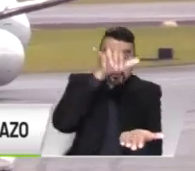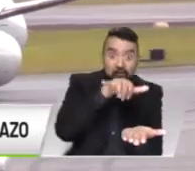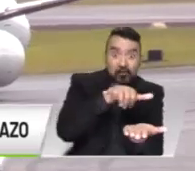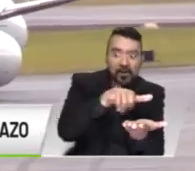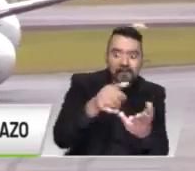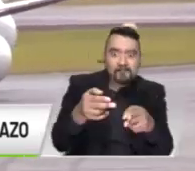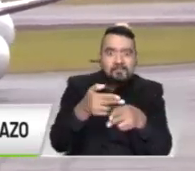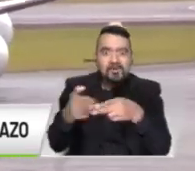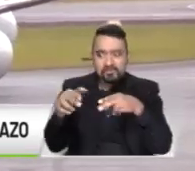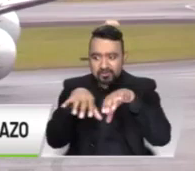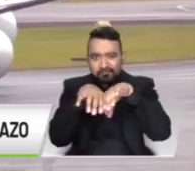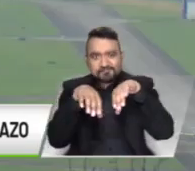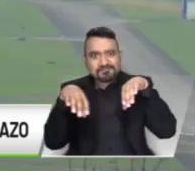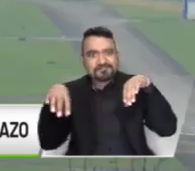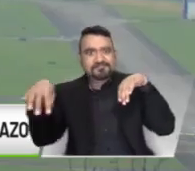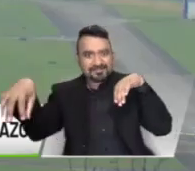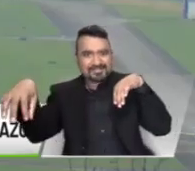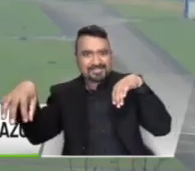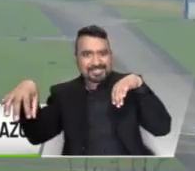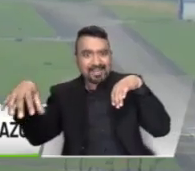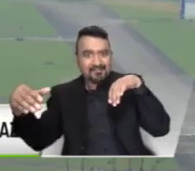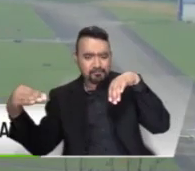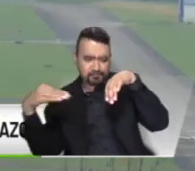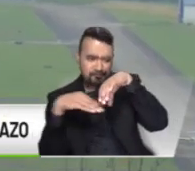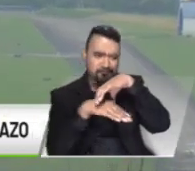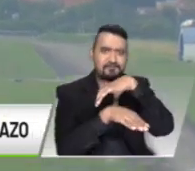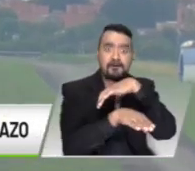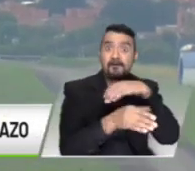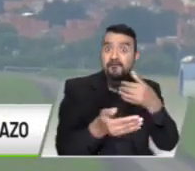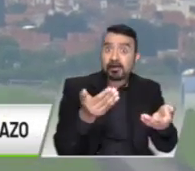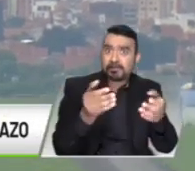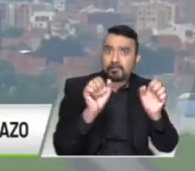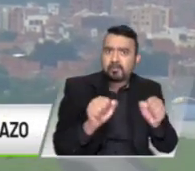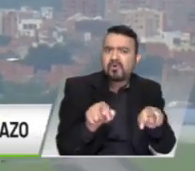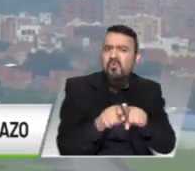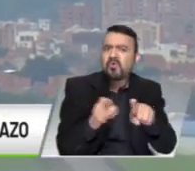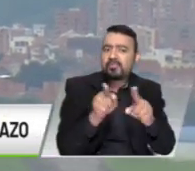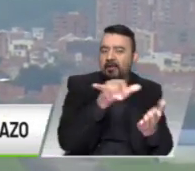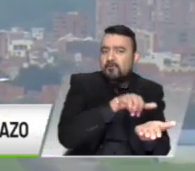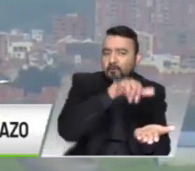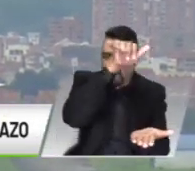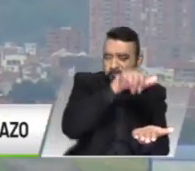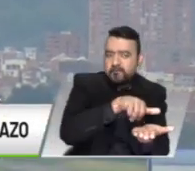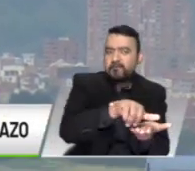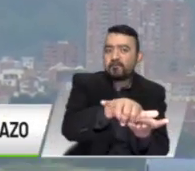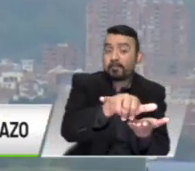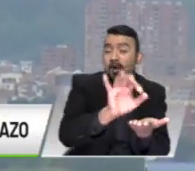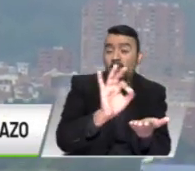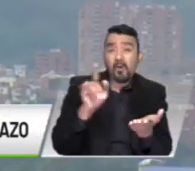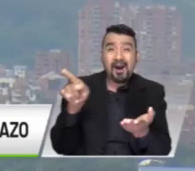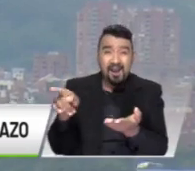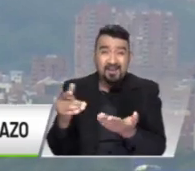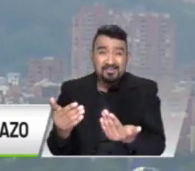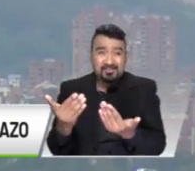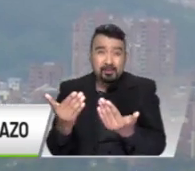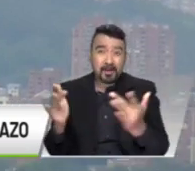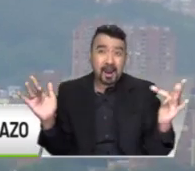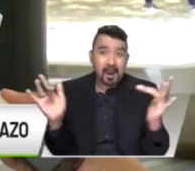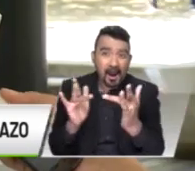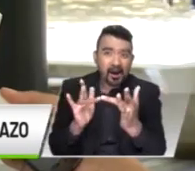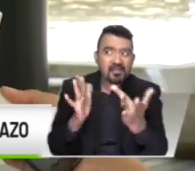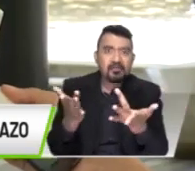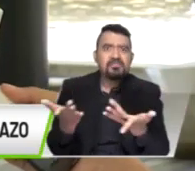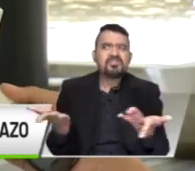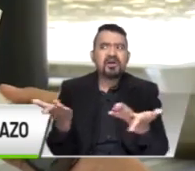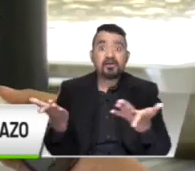entre Sancho Paisa y El Tablazo, llevar las aeronaves del Olaya al José María Córdoba sería físicamente imposible.